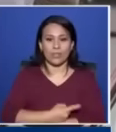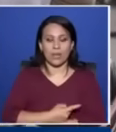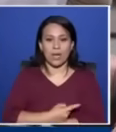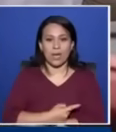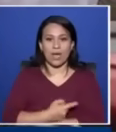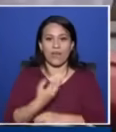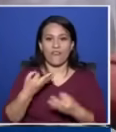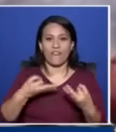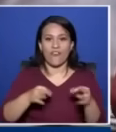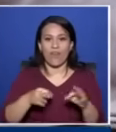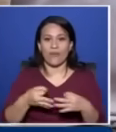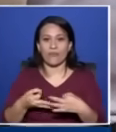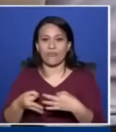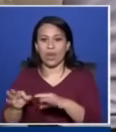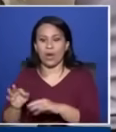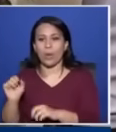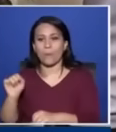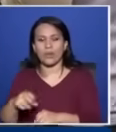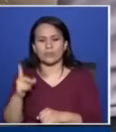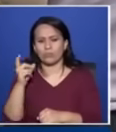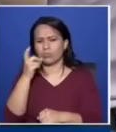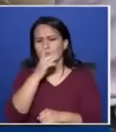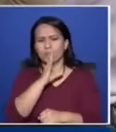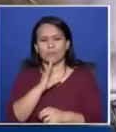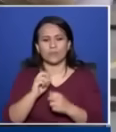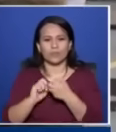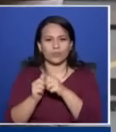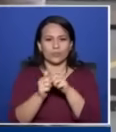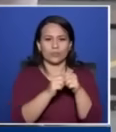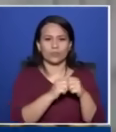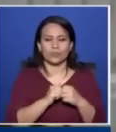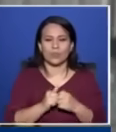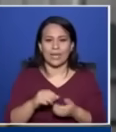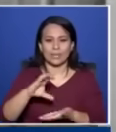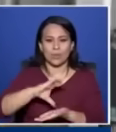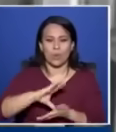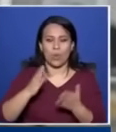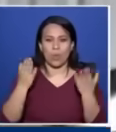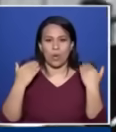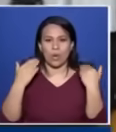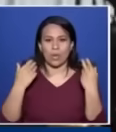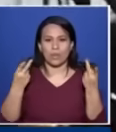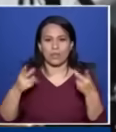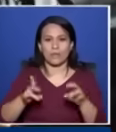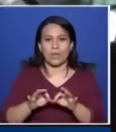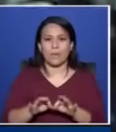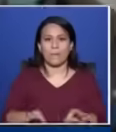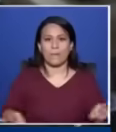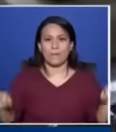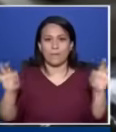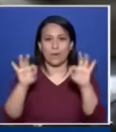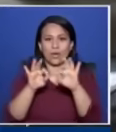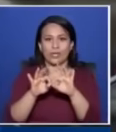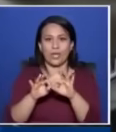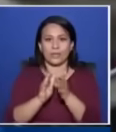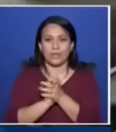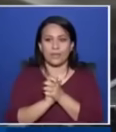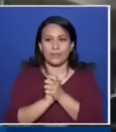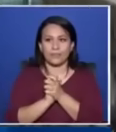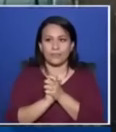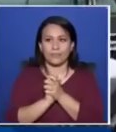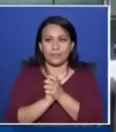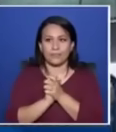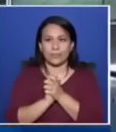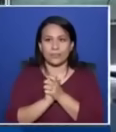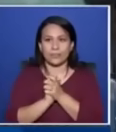puedan realizar este trámite sin complicaciones en la ciudad de Guayaquil. Pero hay un dato también importante que hay que tener en cuenta, porque hablamos